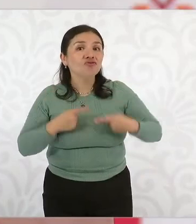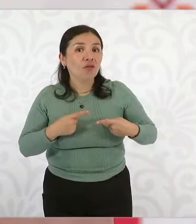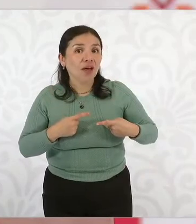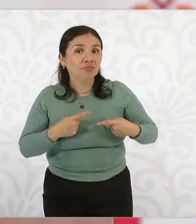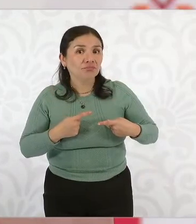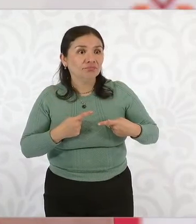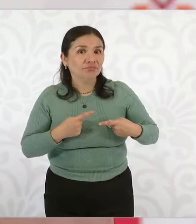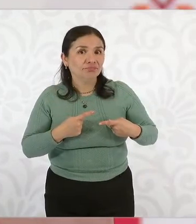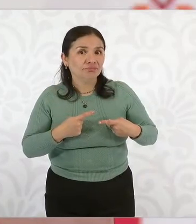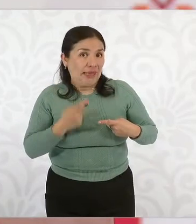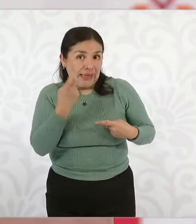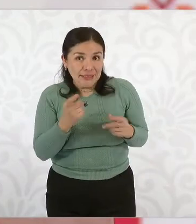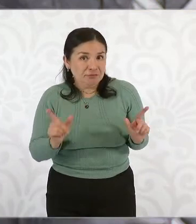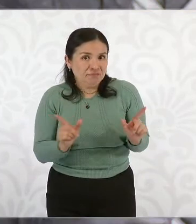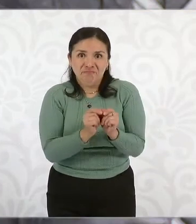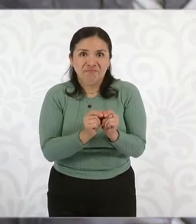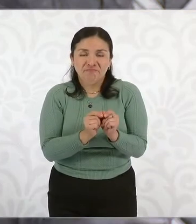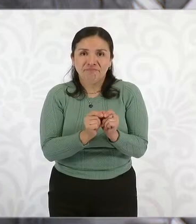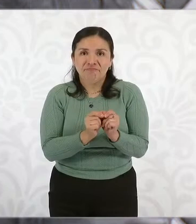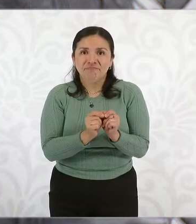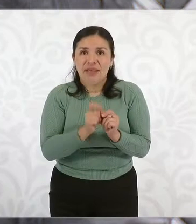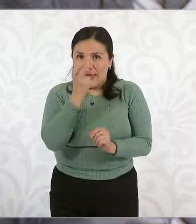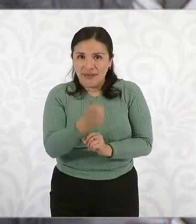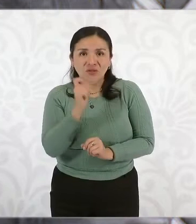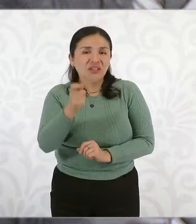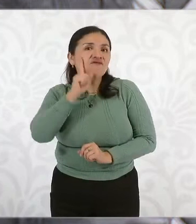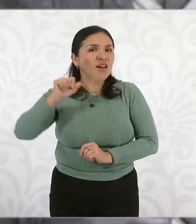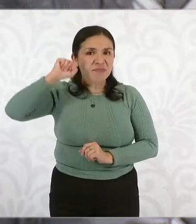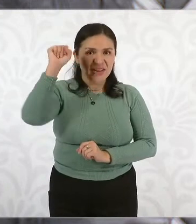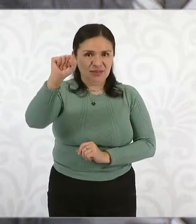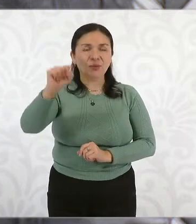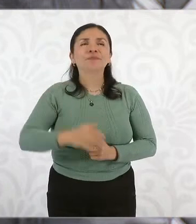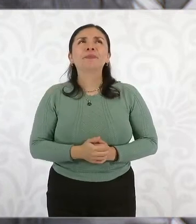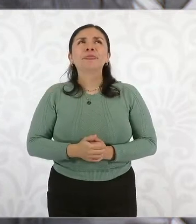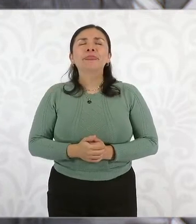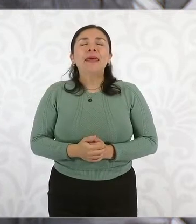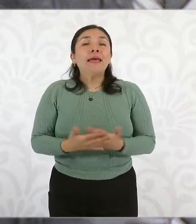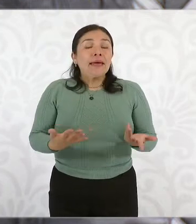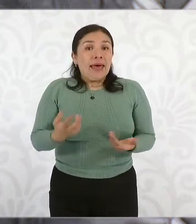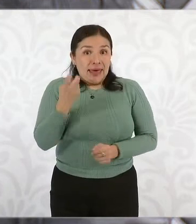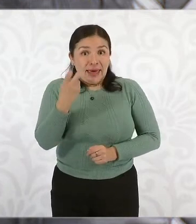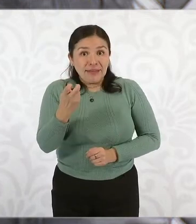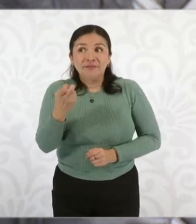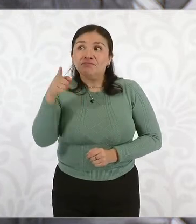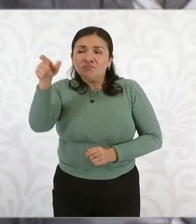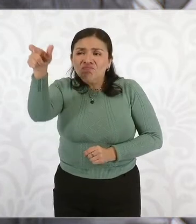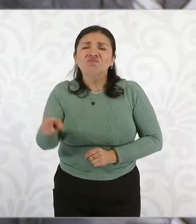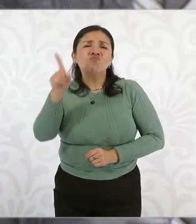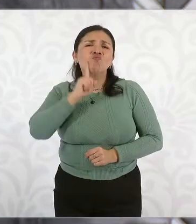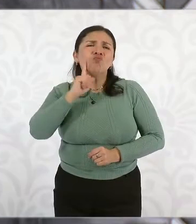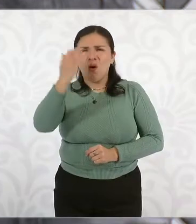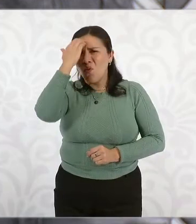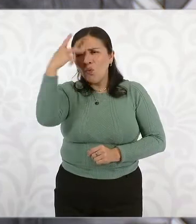Así de simple y sencillo. Y en efecto, pues ha tenido una historia de lucha